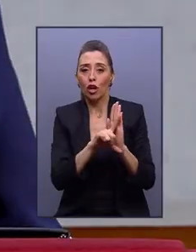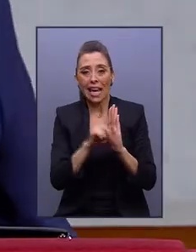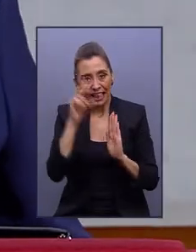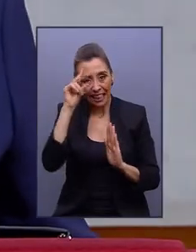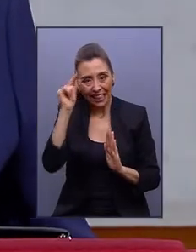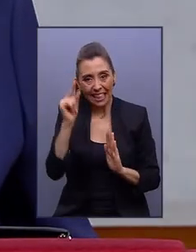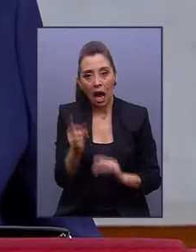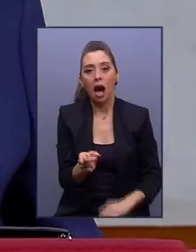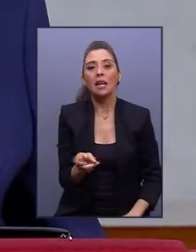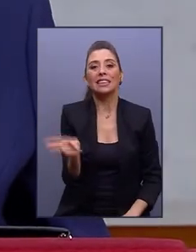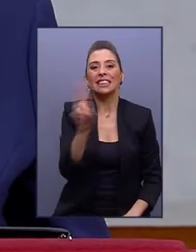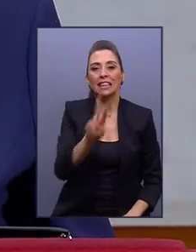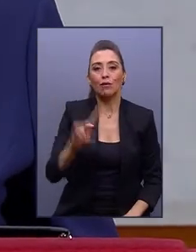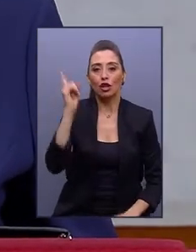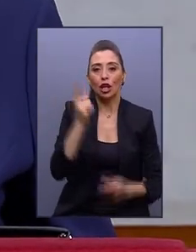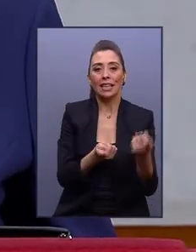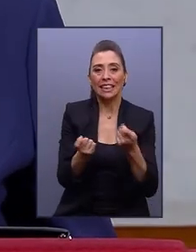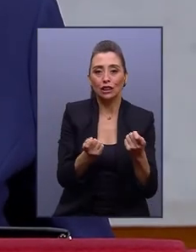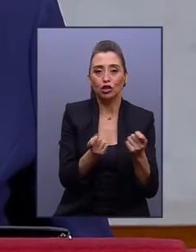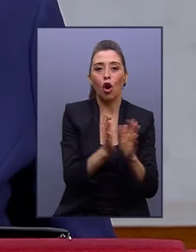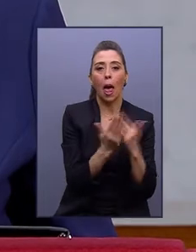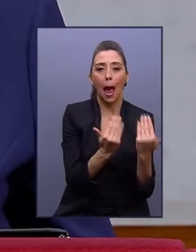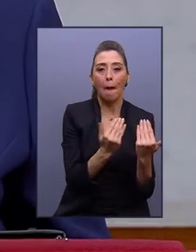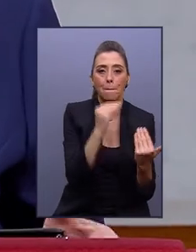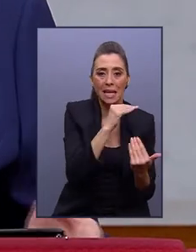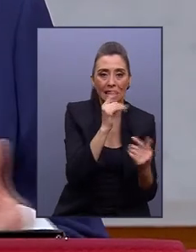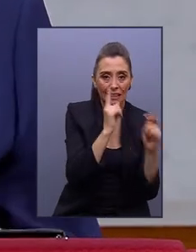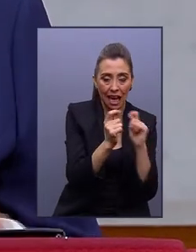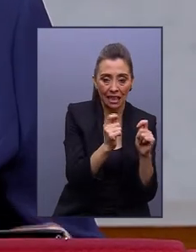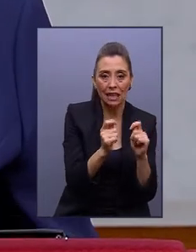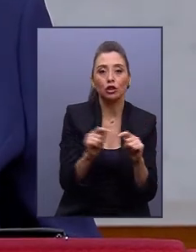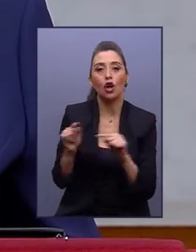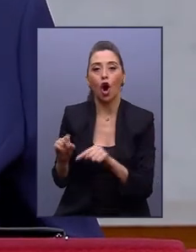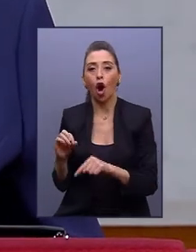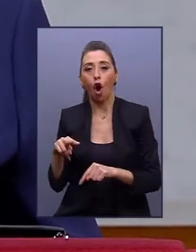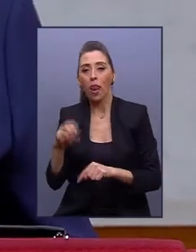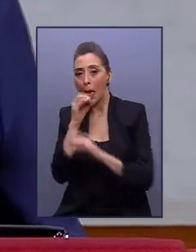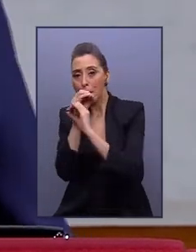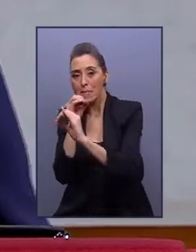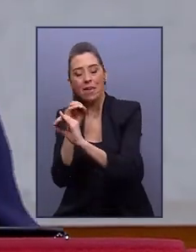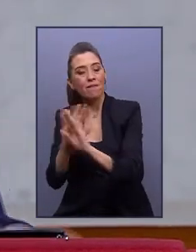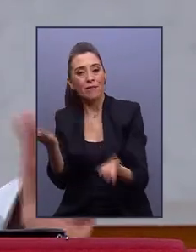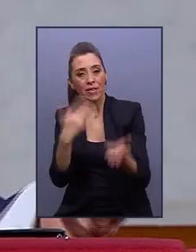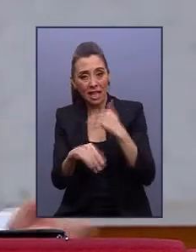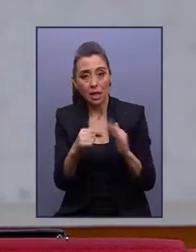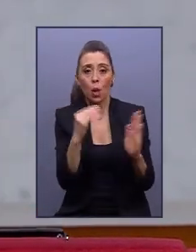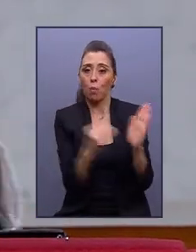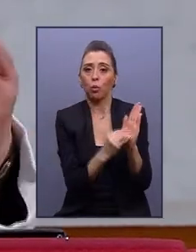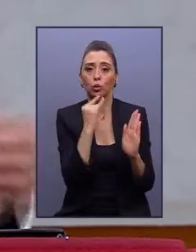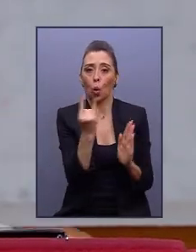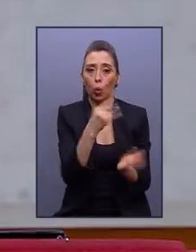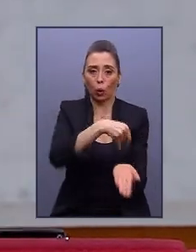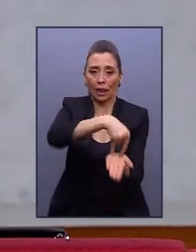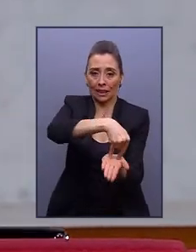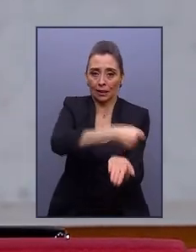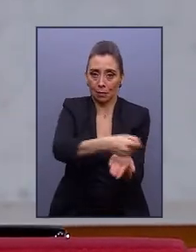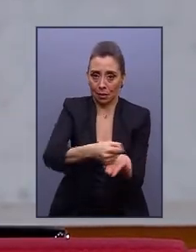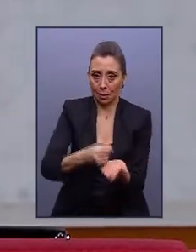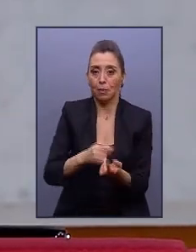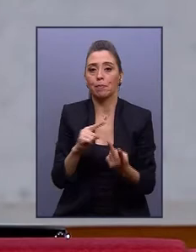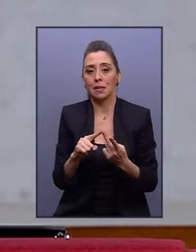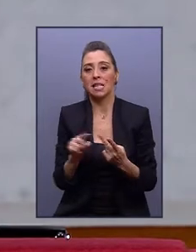el Servicio Nacional de Gestión de Riesgo y Emergencia, en reemplazo del actual ONEMI, y, como decía yo, un Servicio Nacional